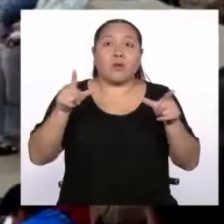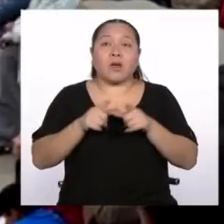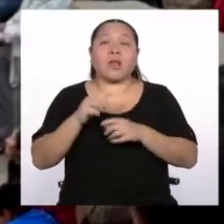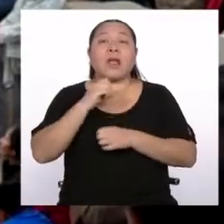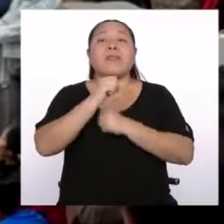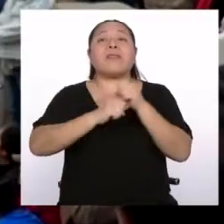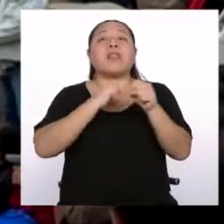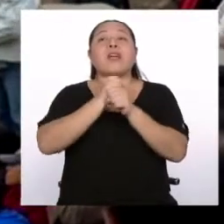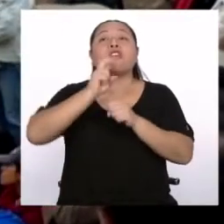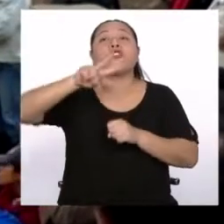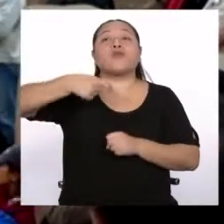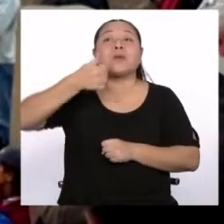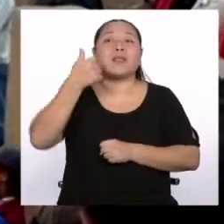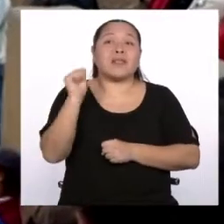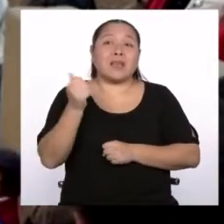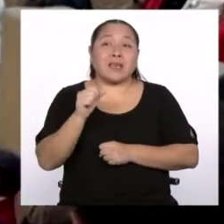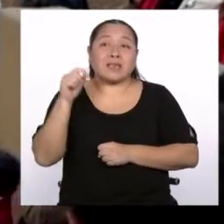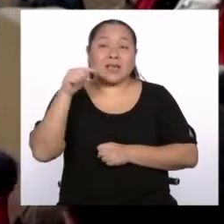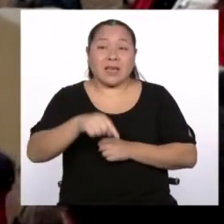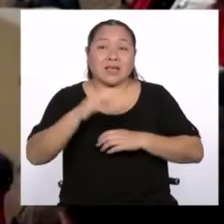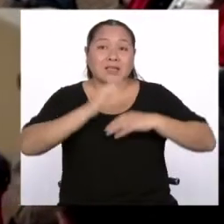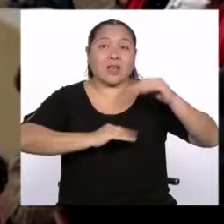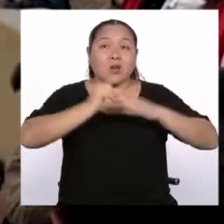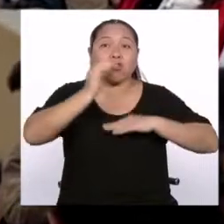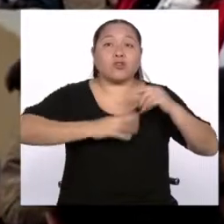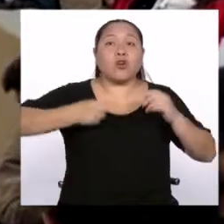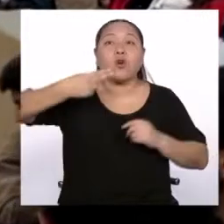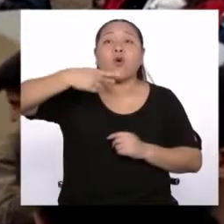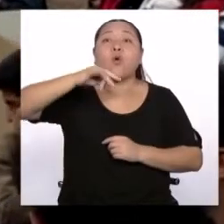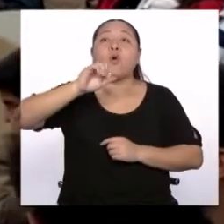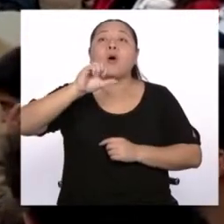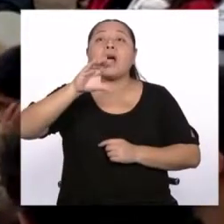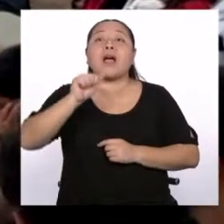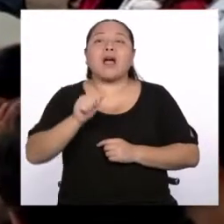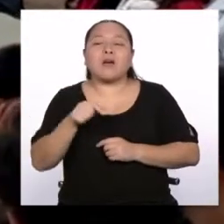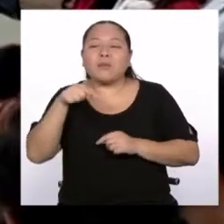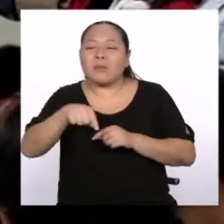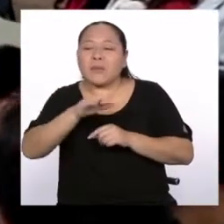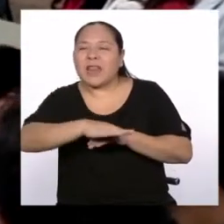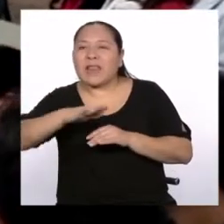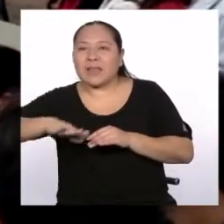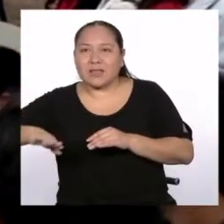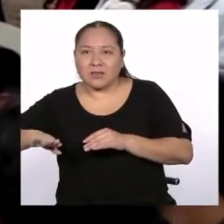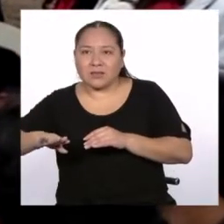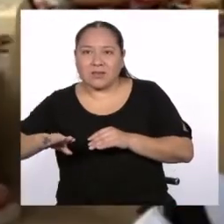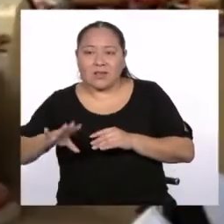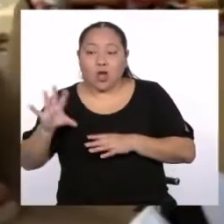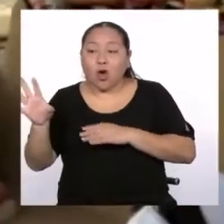año 2010, además, se construyó la huaca para niños, que es una réplica